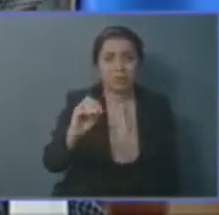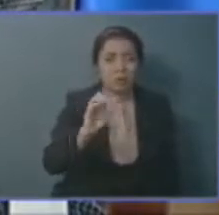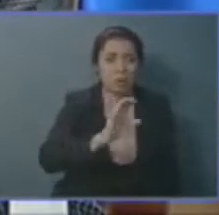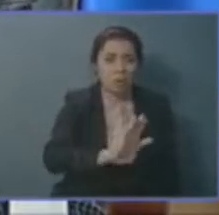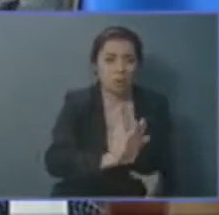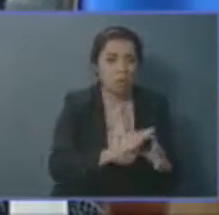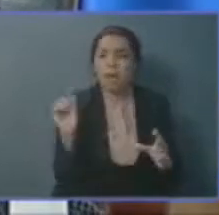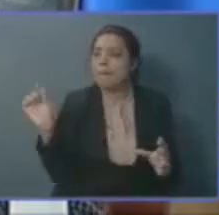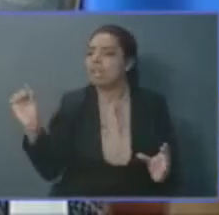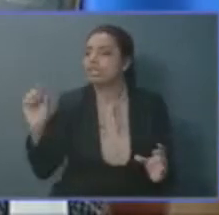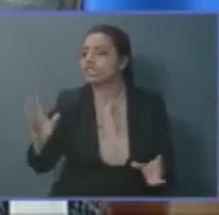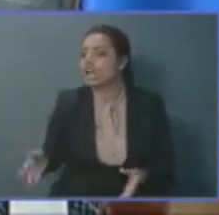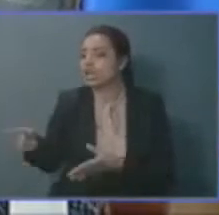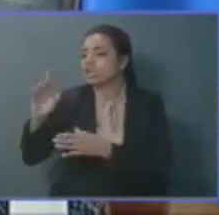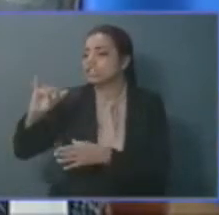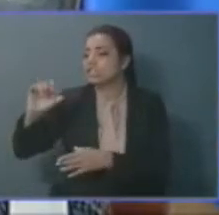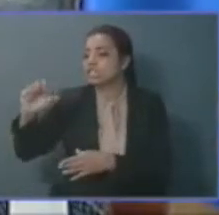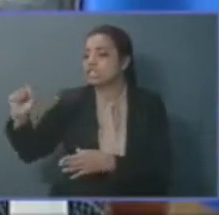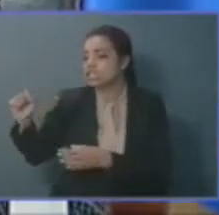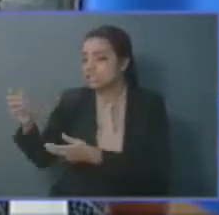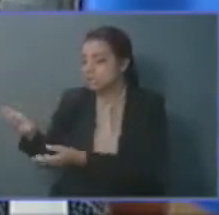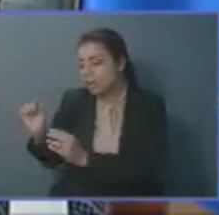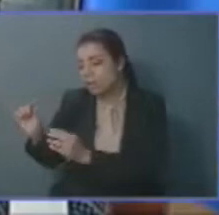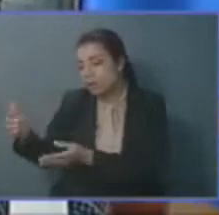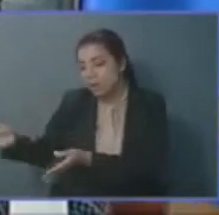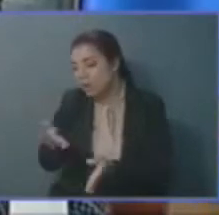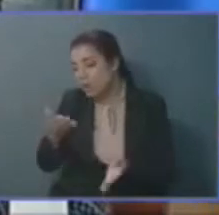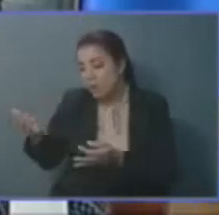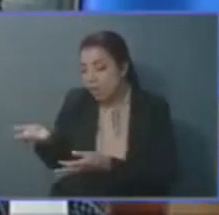para poder tomar las fotos.